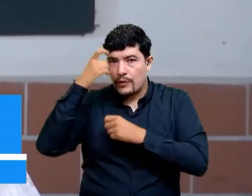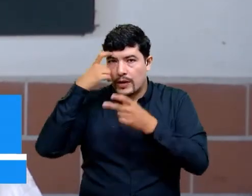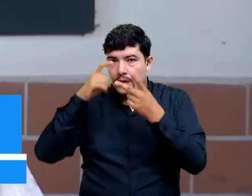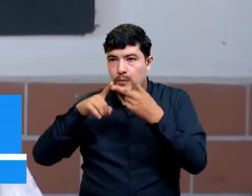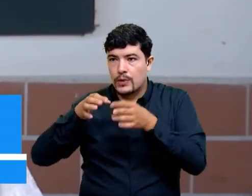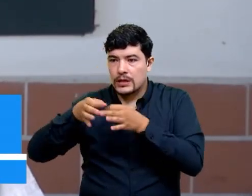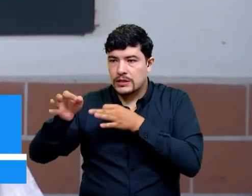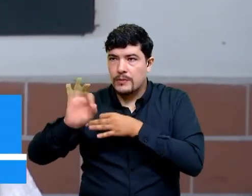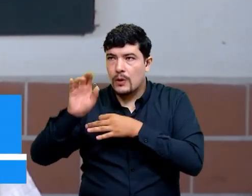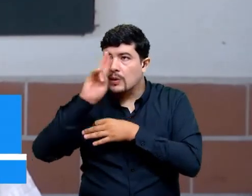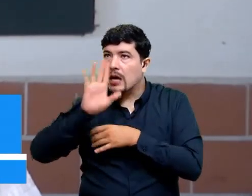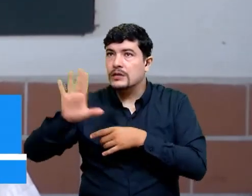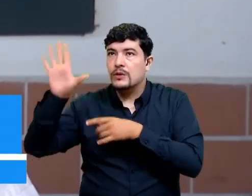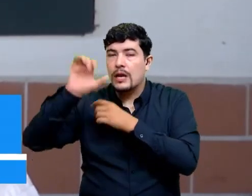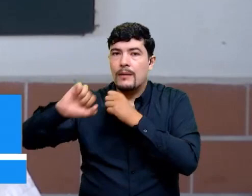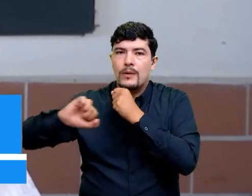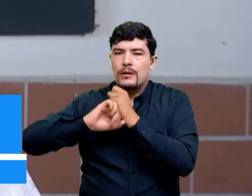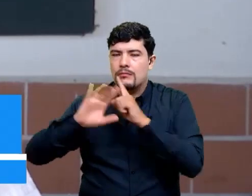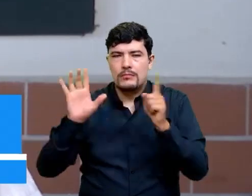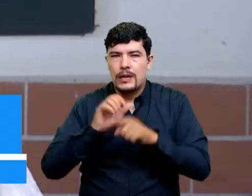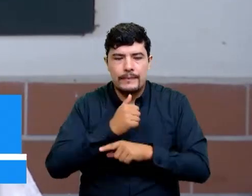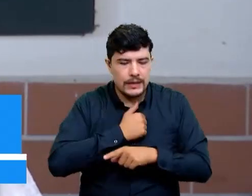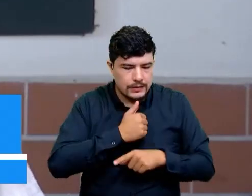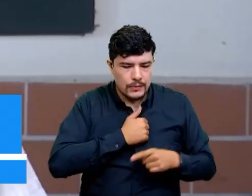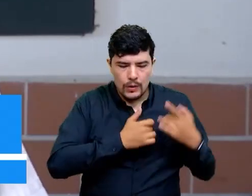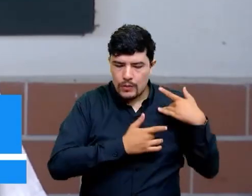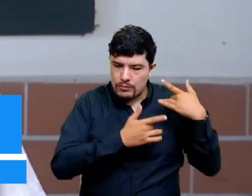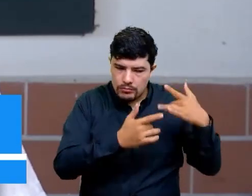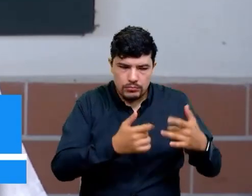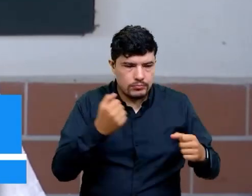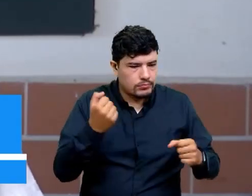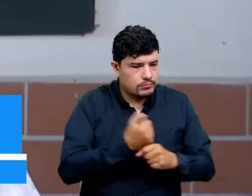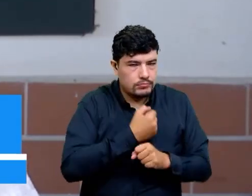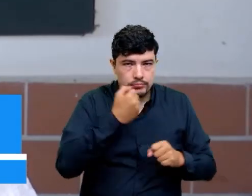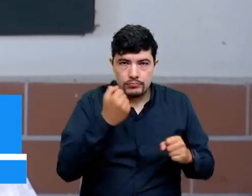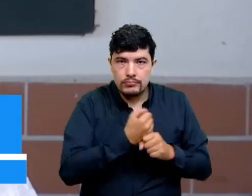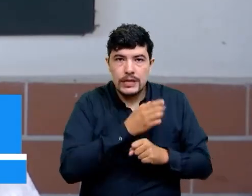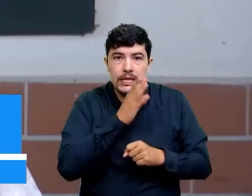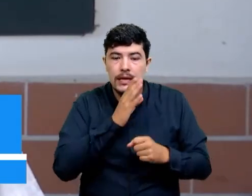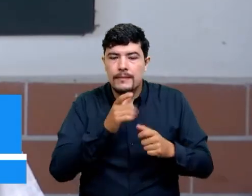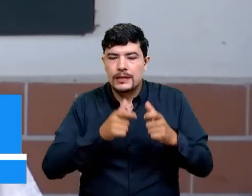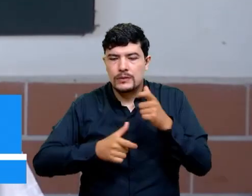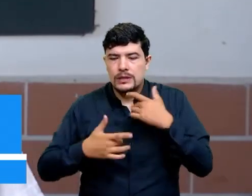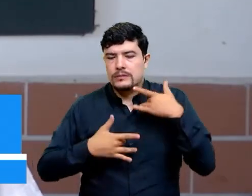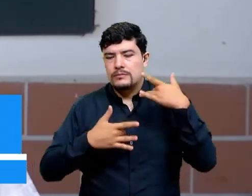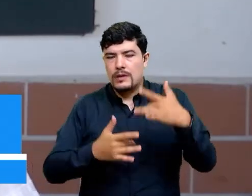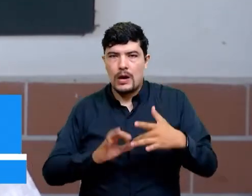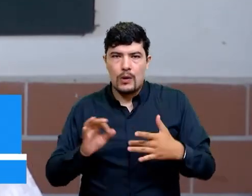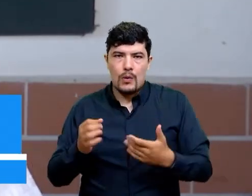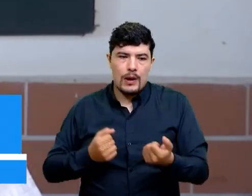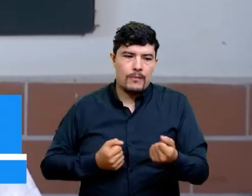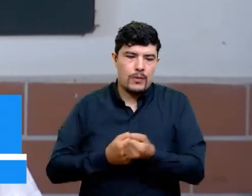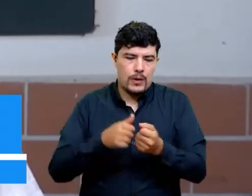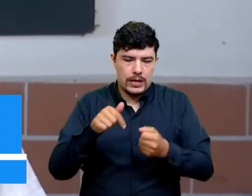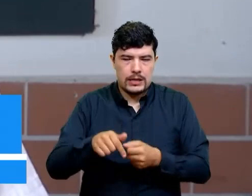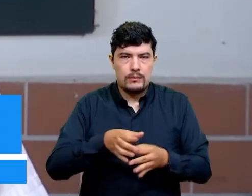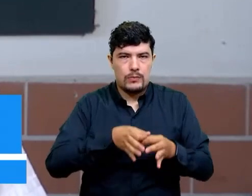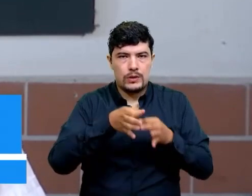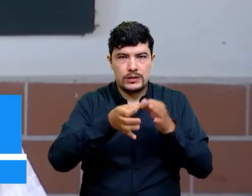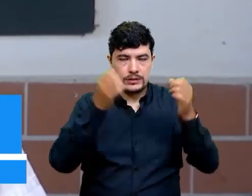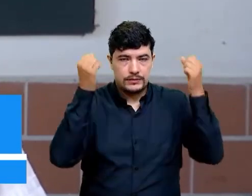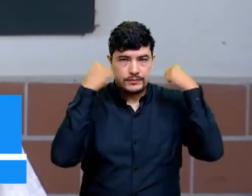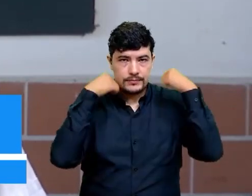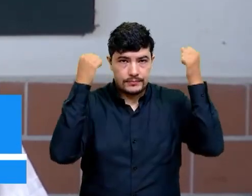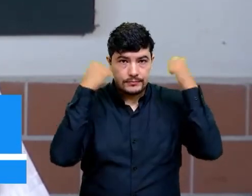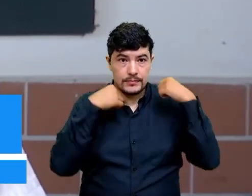que tenemos y lo que hemos logrado ha sido trabajo de las voluntarias y benefactores o donantes de acá de Piedecuesta que